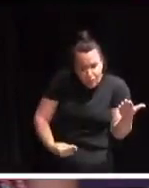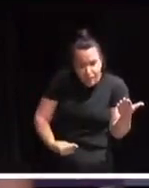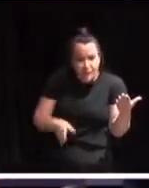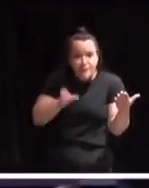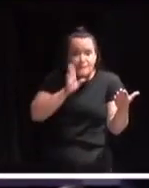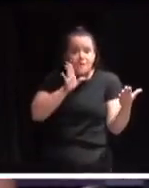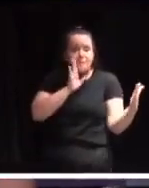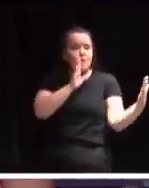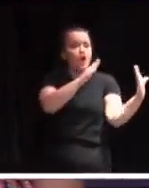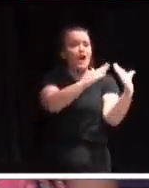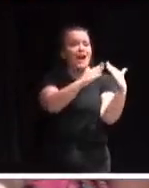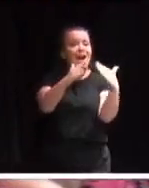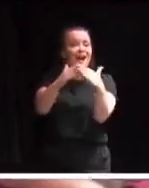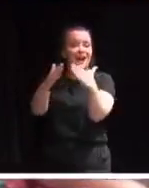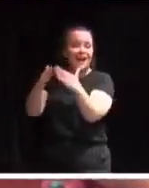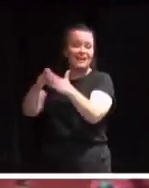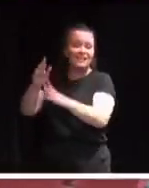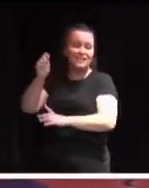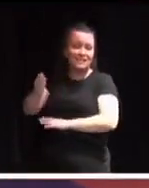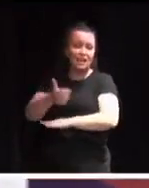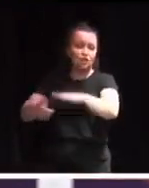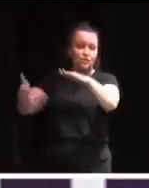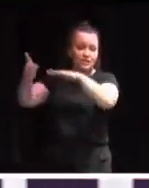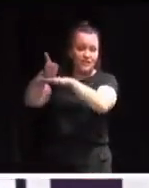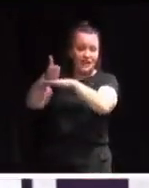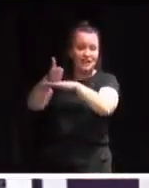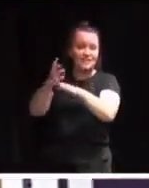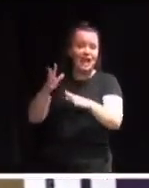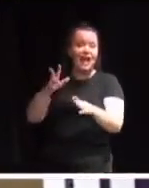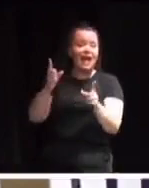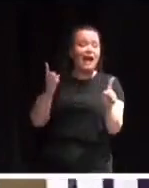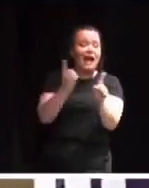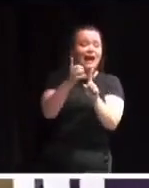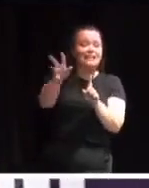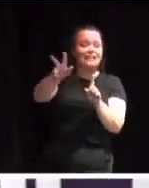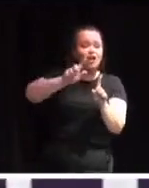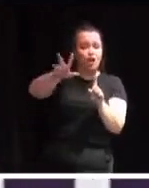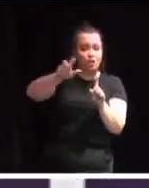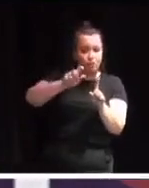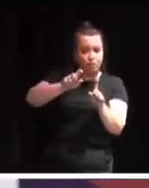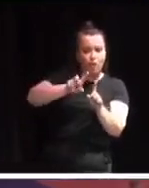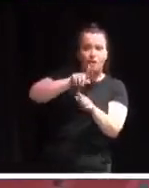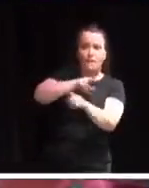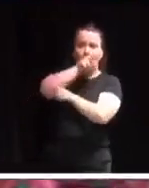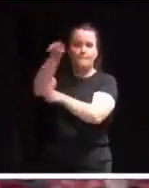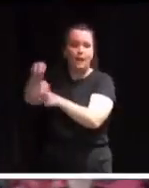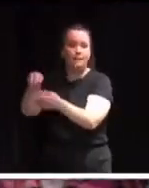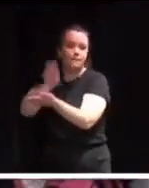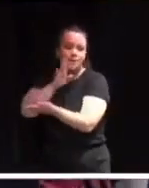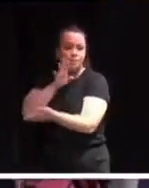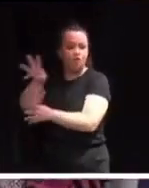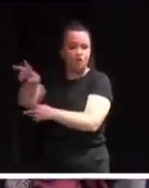asaltan las casas de los fiscales que combaten la corrupción y todo queda en absoluta impunidad